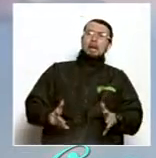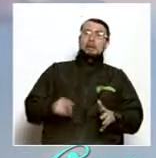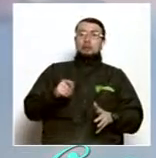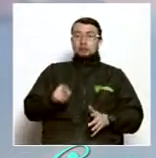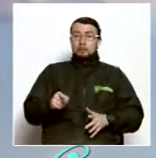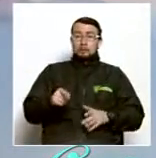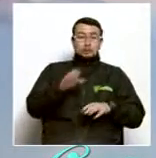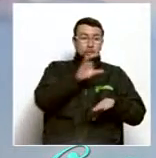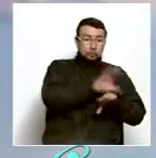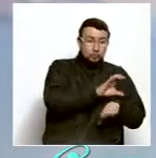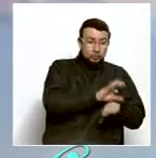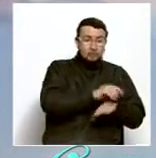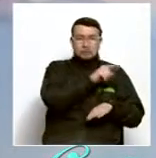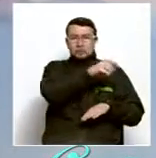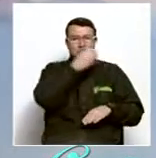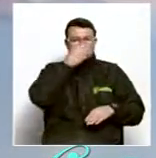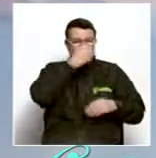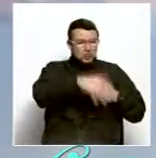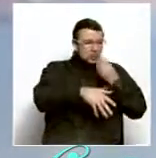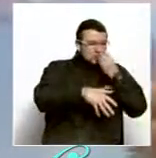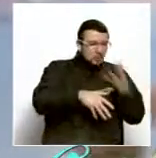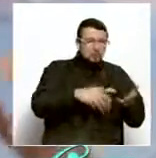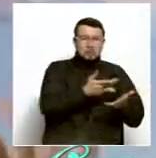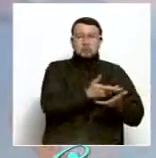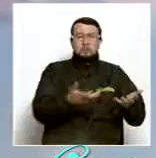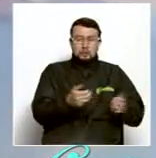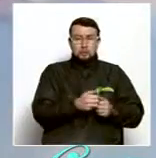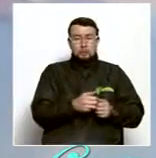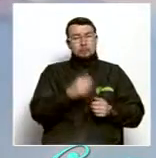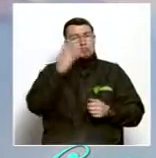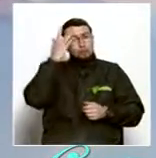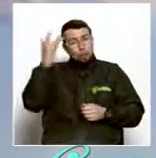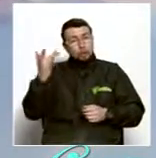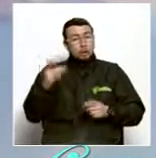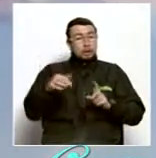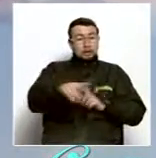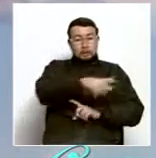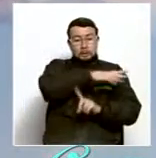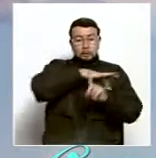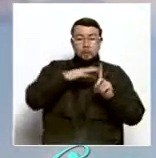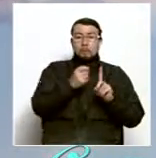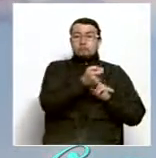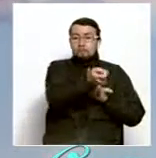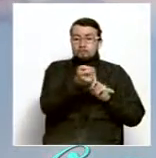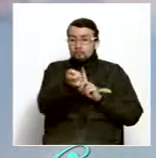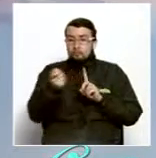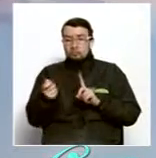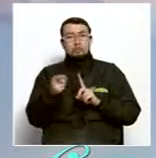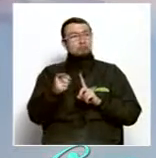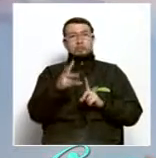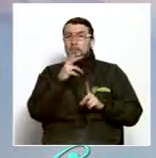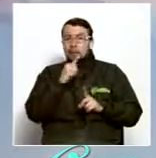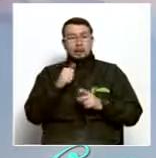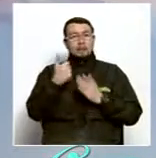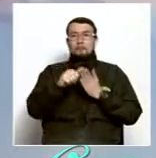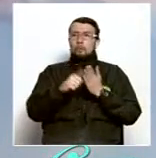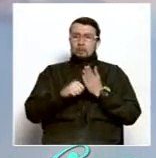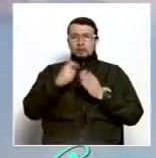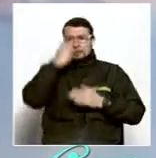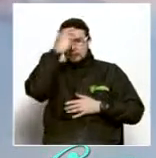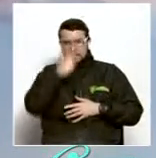están en las ciudades, ¿cómo es que alrededor de las ciudades no hay unos programas de reforestación